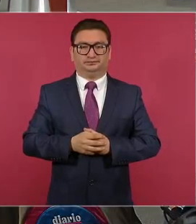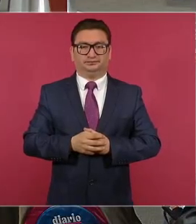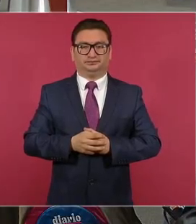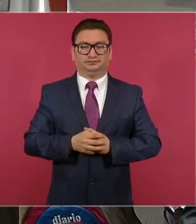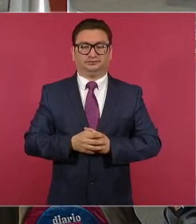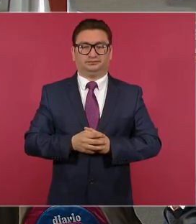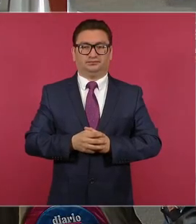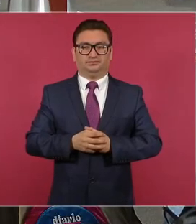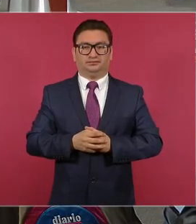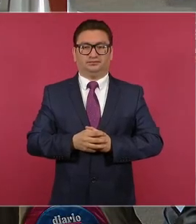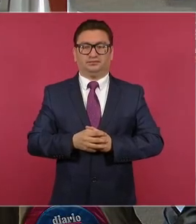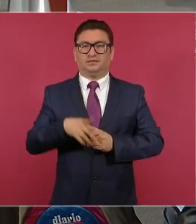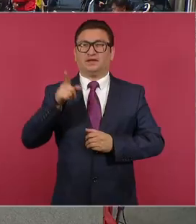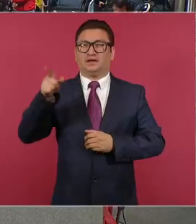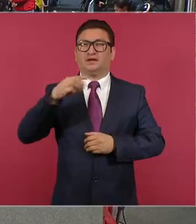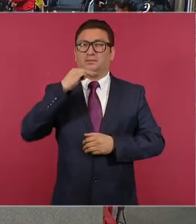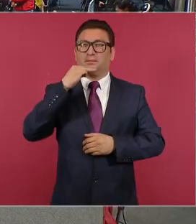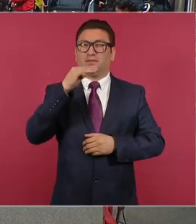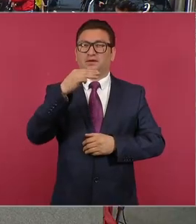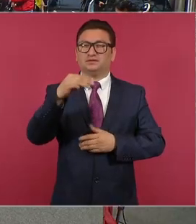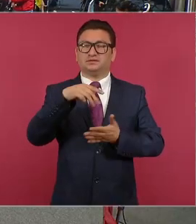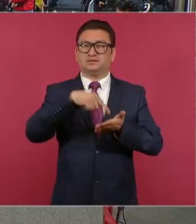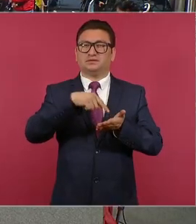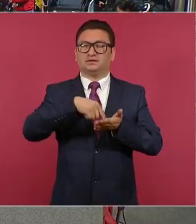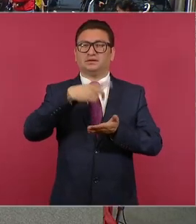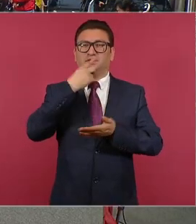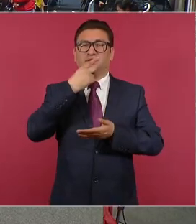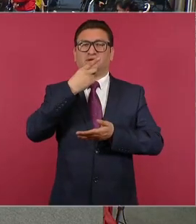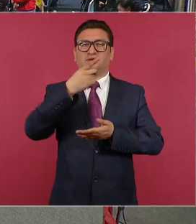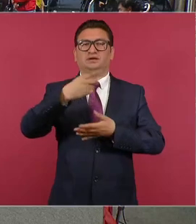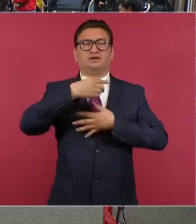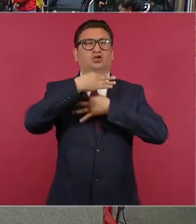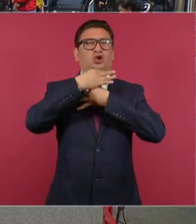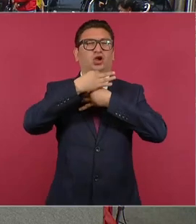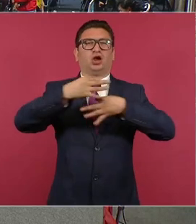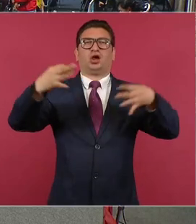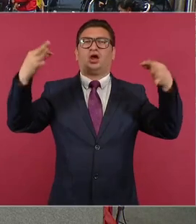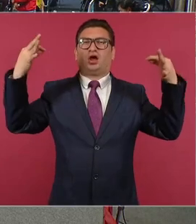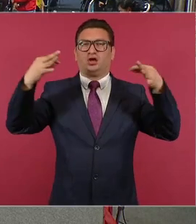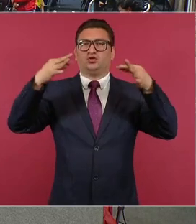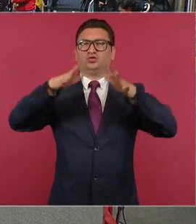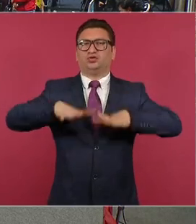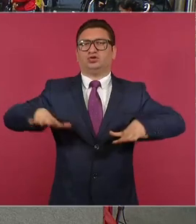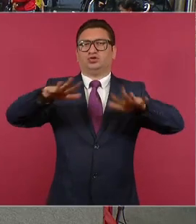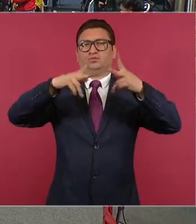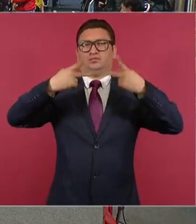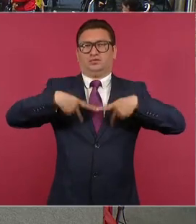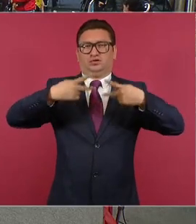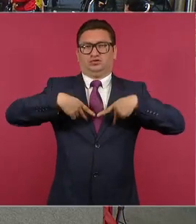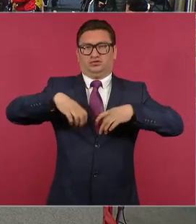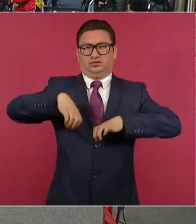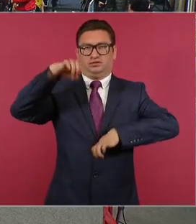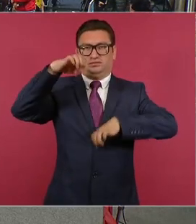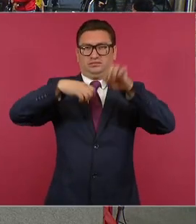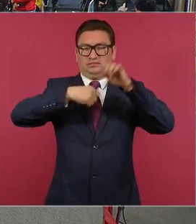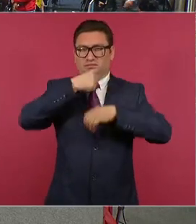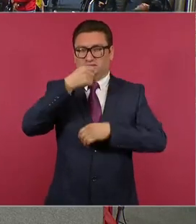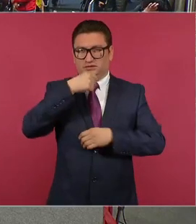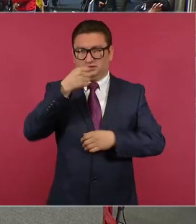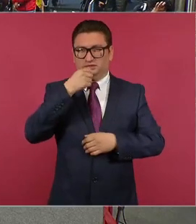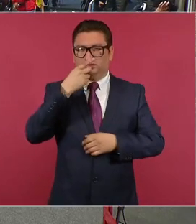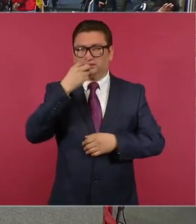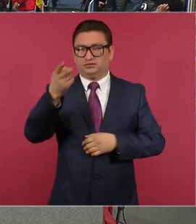Es un mensaje donde dice que anuncia, le dice a los adultos mayores,